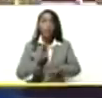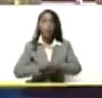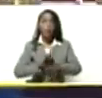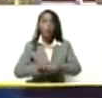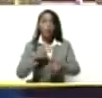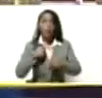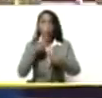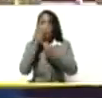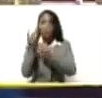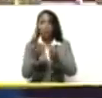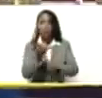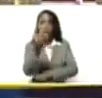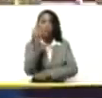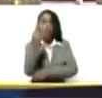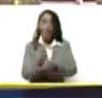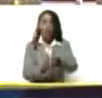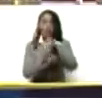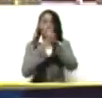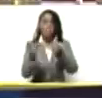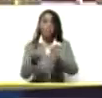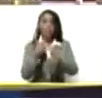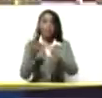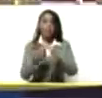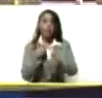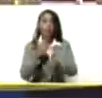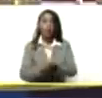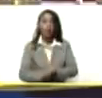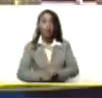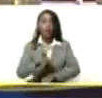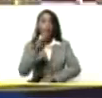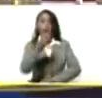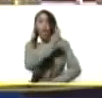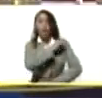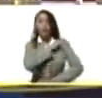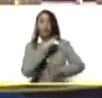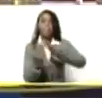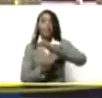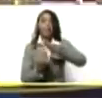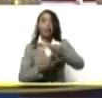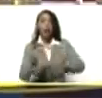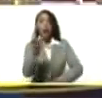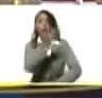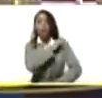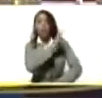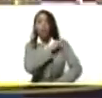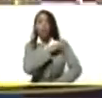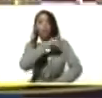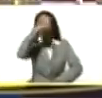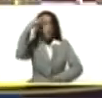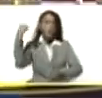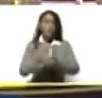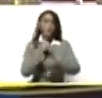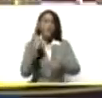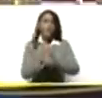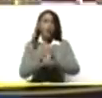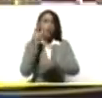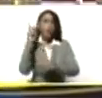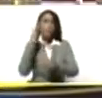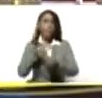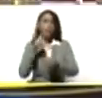tres de sus líderes principales gerentes de bases gerentes de la clase obrera de fe devesa